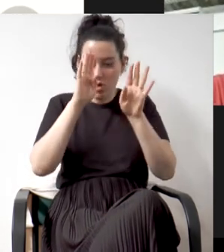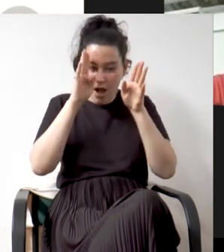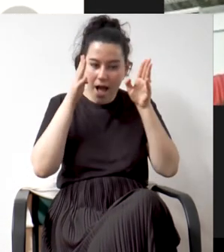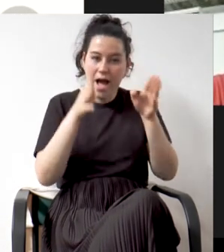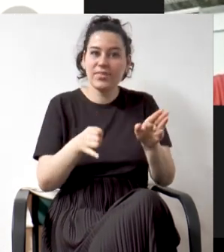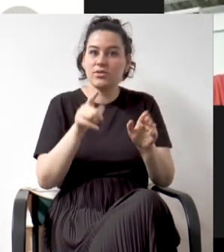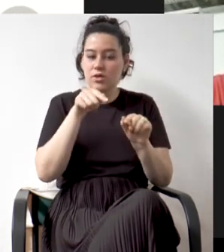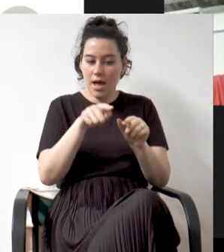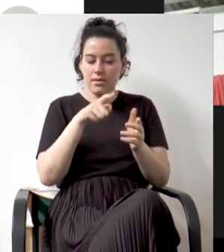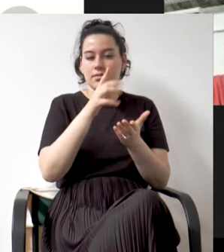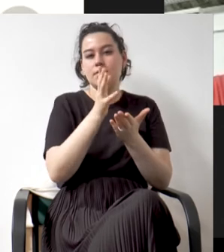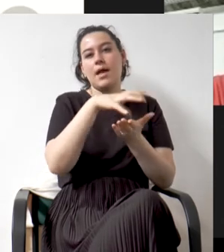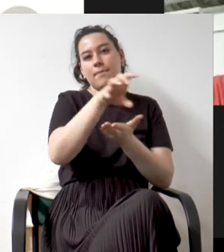departamento.